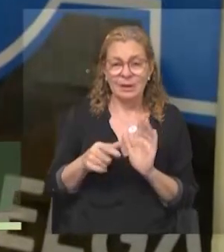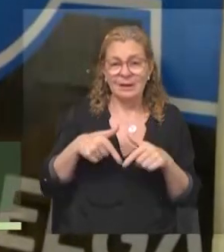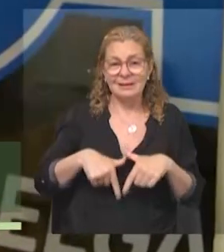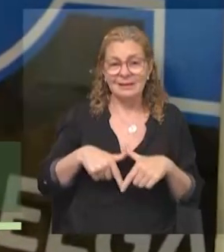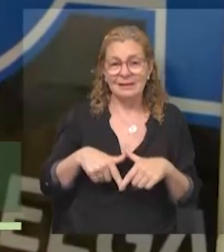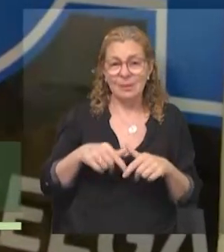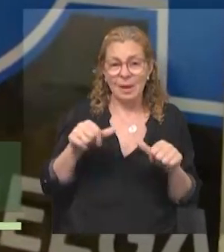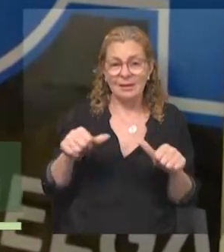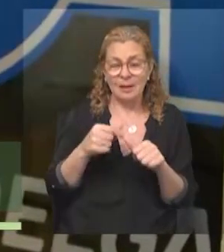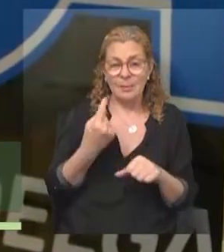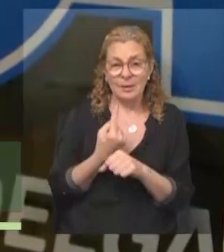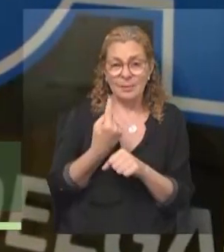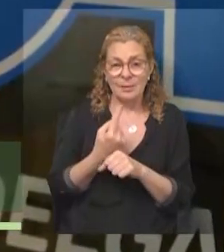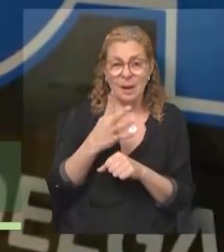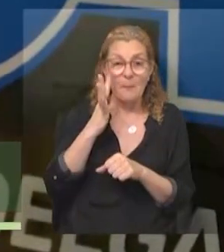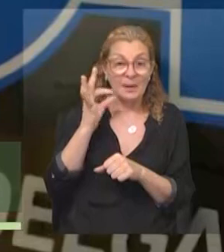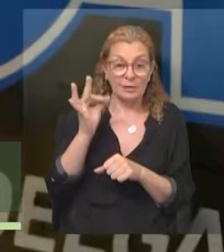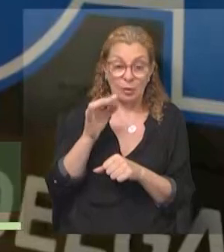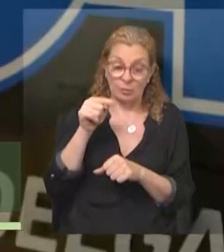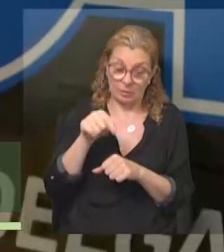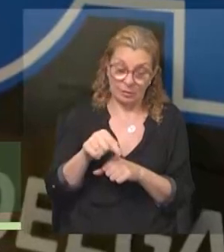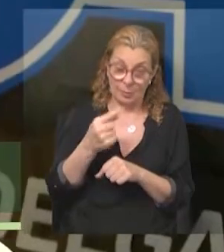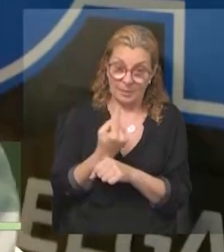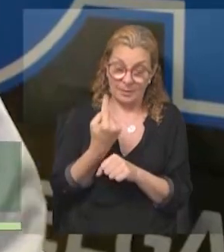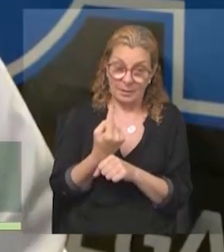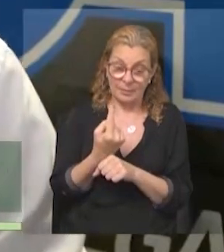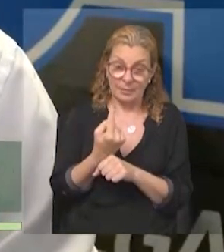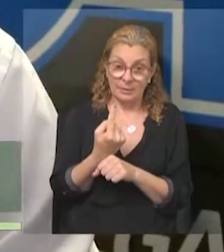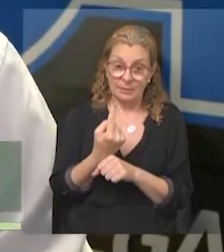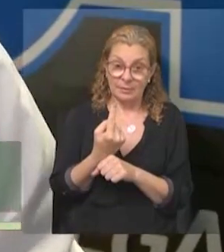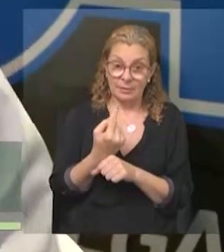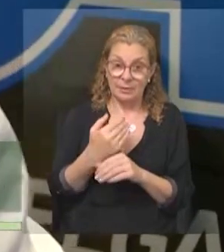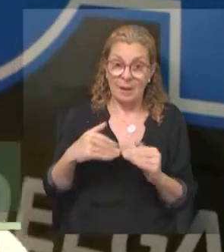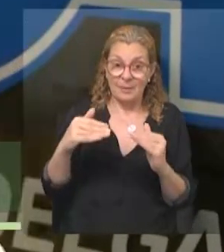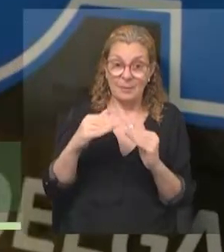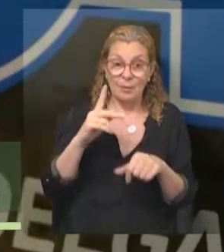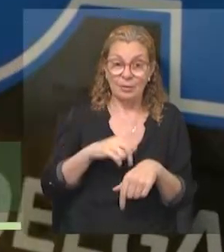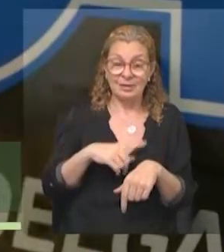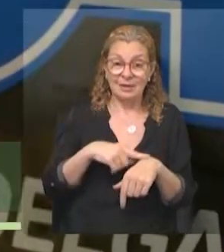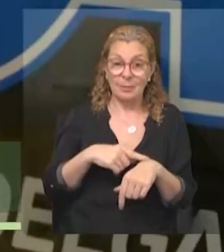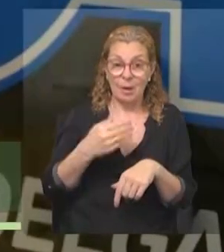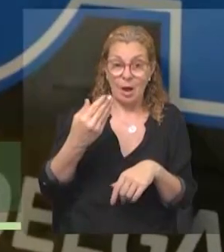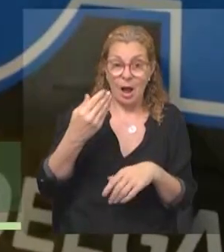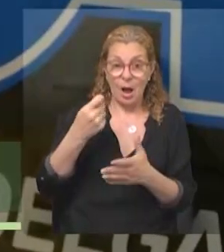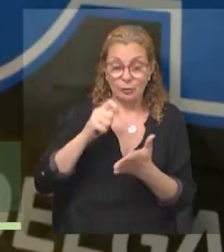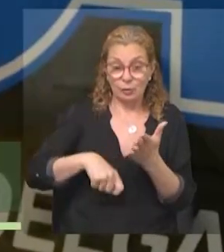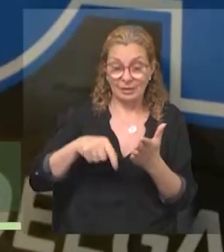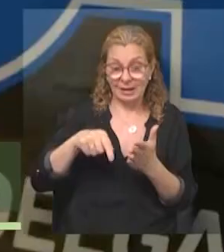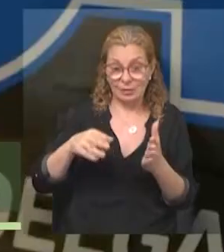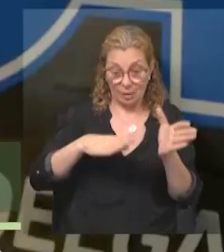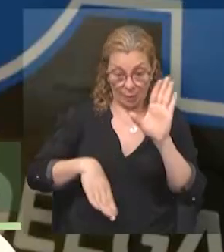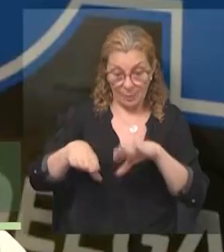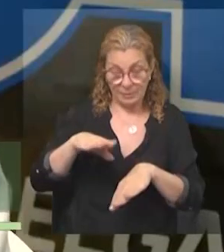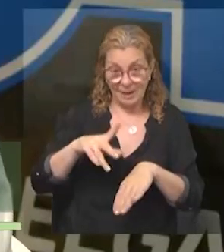Debería ser en primer lugar es pedir las disculpas del caso por haber en simultáneo autorizar y habilitar esta actividad